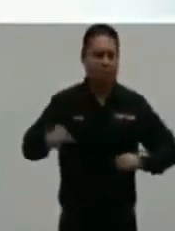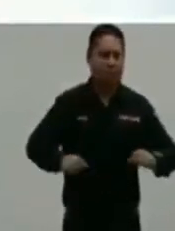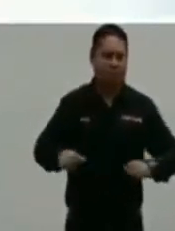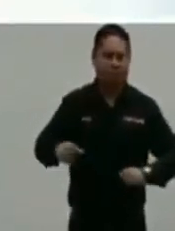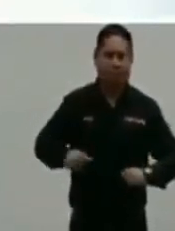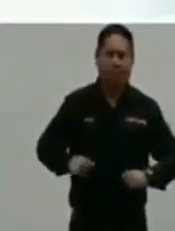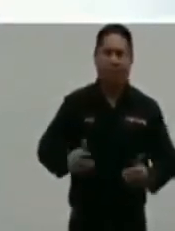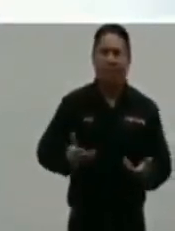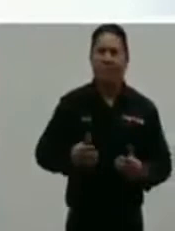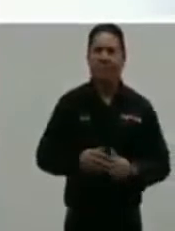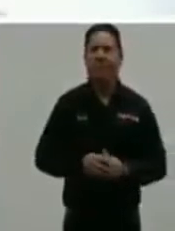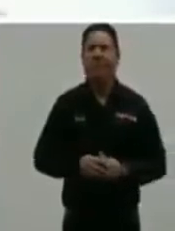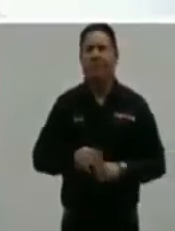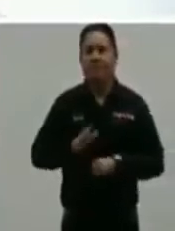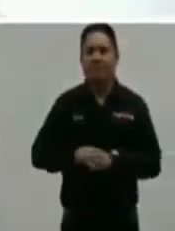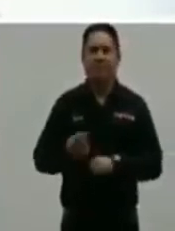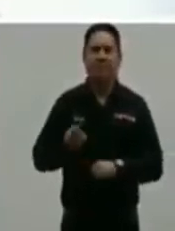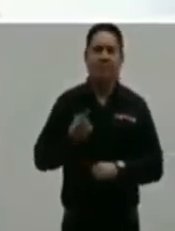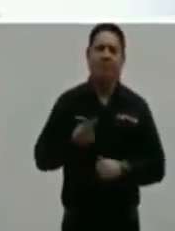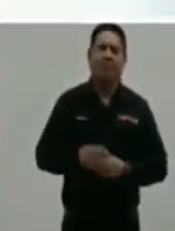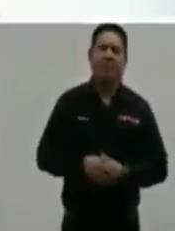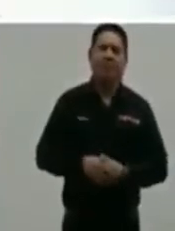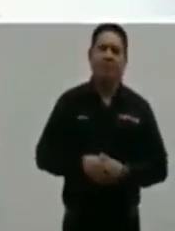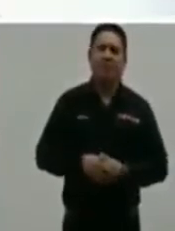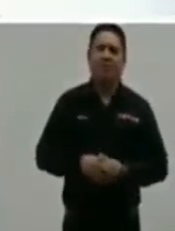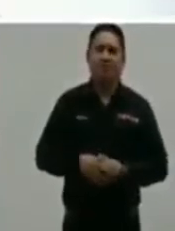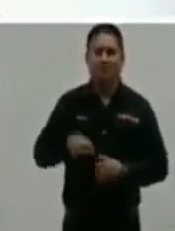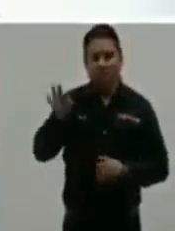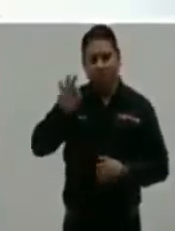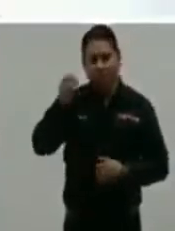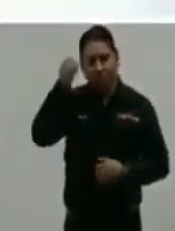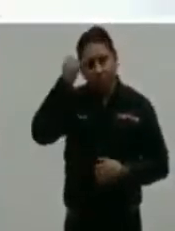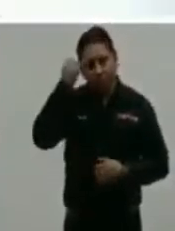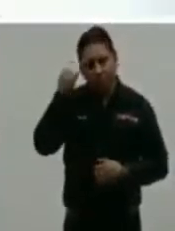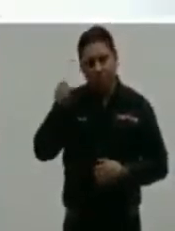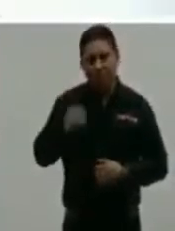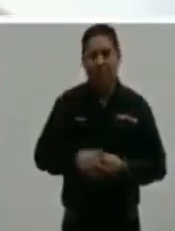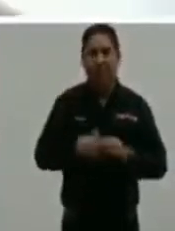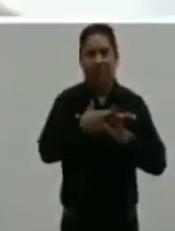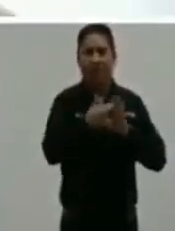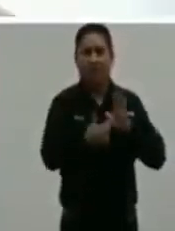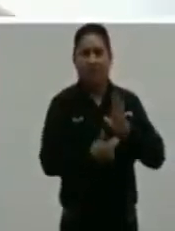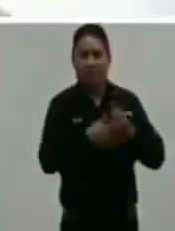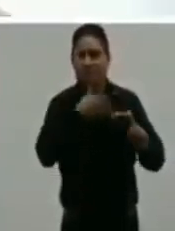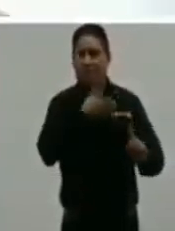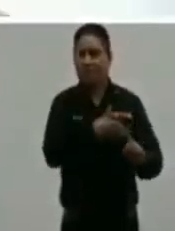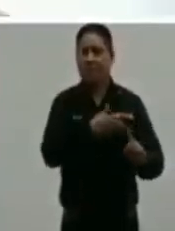una manera eficaz, porque se supone que el objetivo de la reforma es